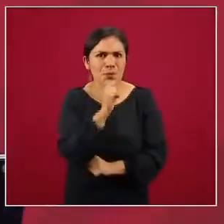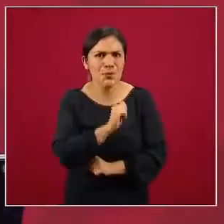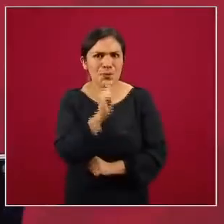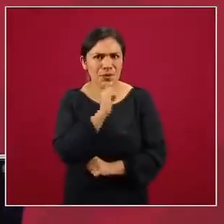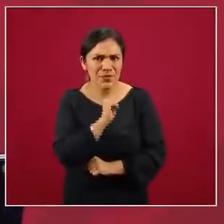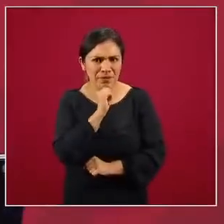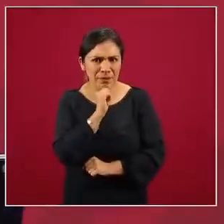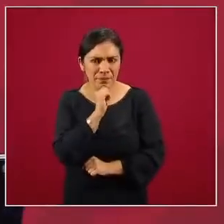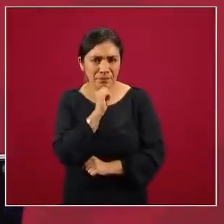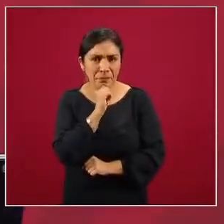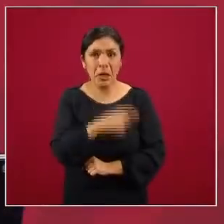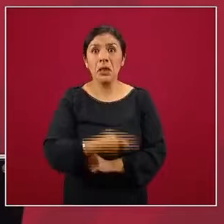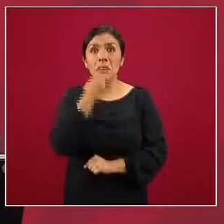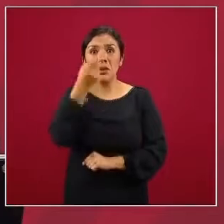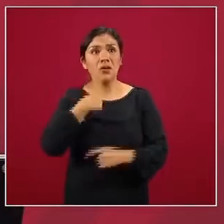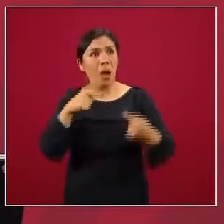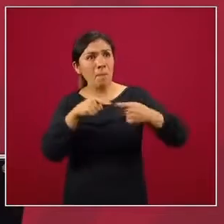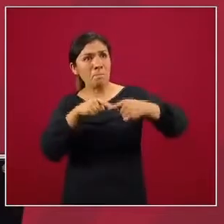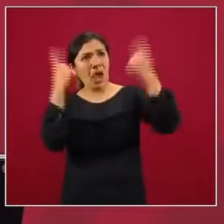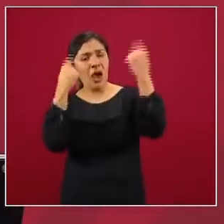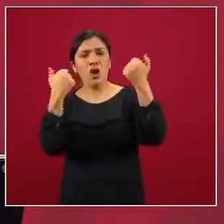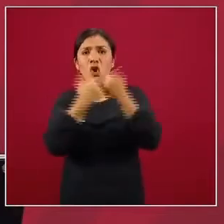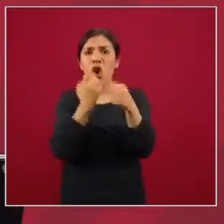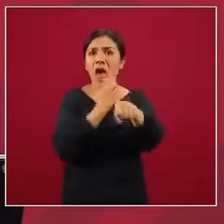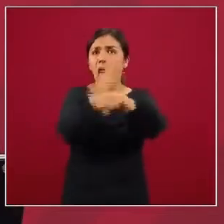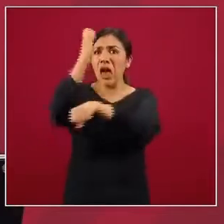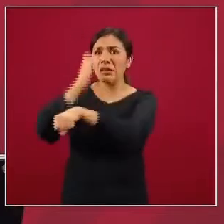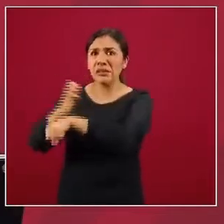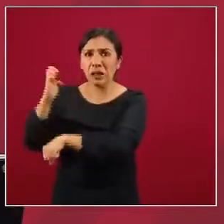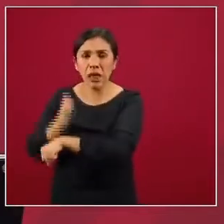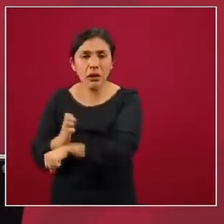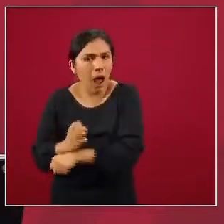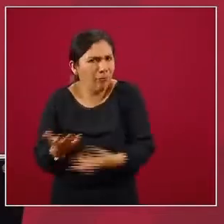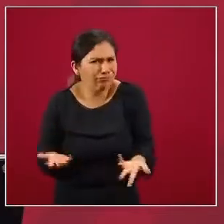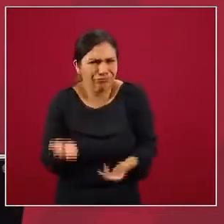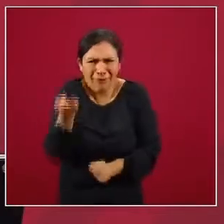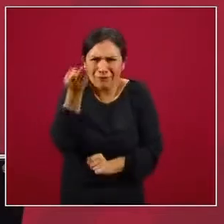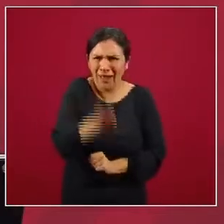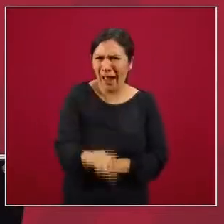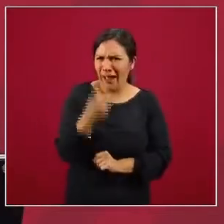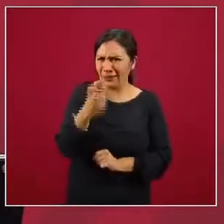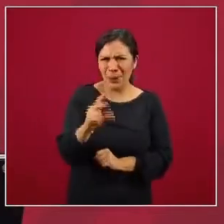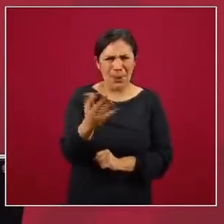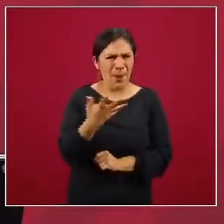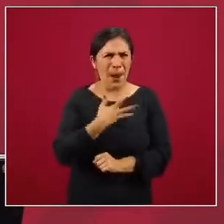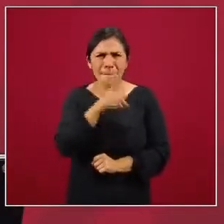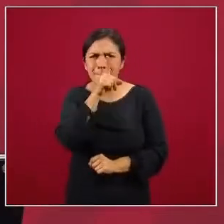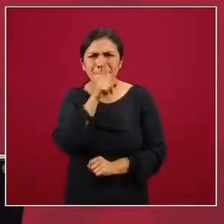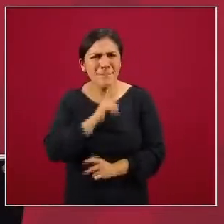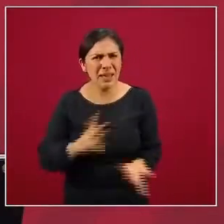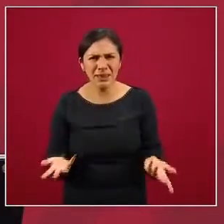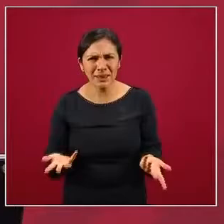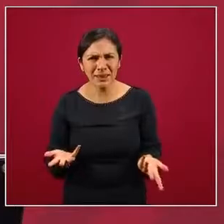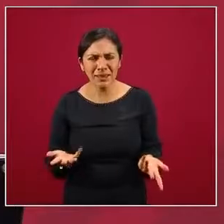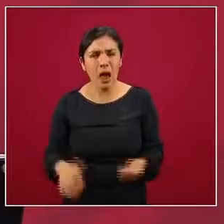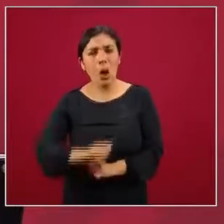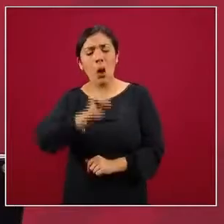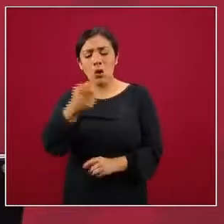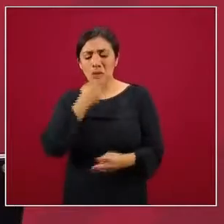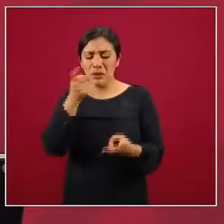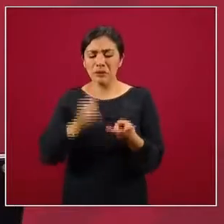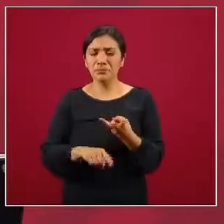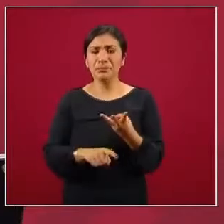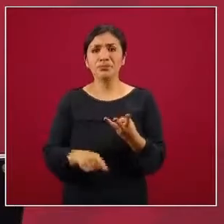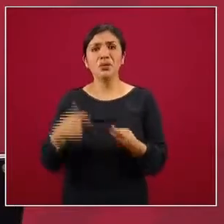¿Que nos peleamos con los estados? Falso, no se peleó nadie con los estados. ¿Que